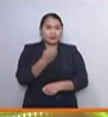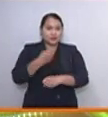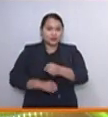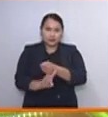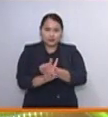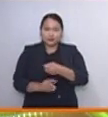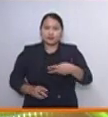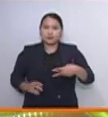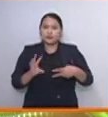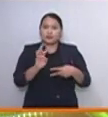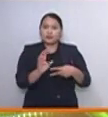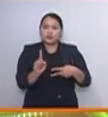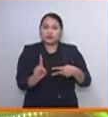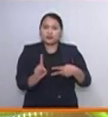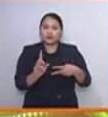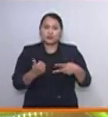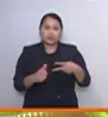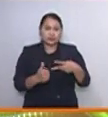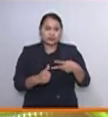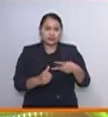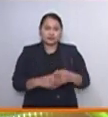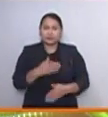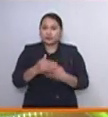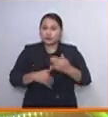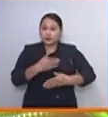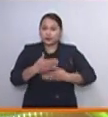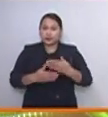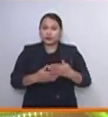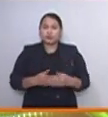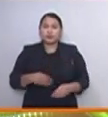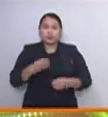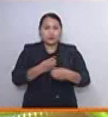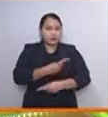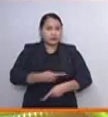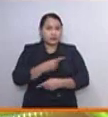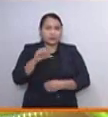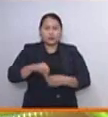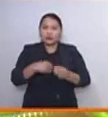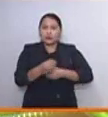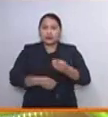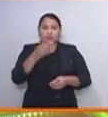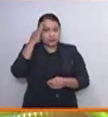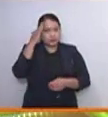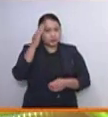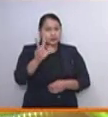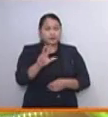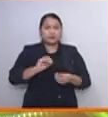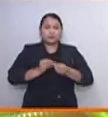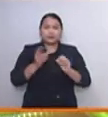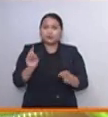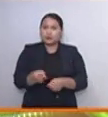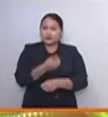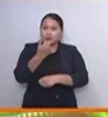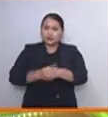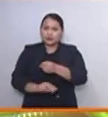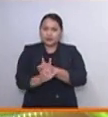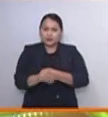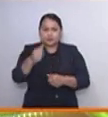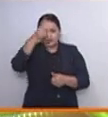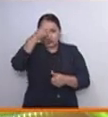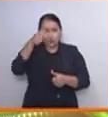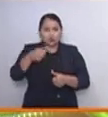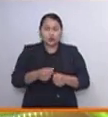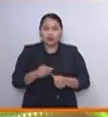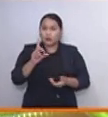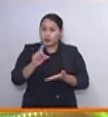ganadores, 61 y 10. Jugadores, continuamos la diversión de nuestro sorteo conociendo los tres números ganadores de Pega 3. Les recuerdo lavar